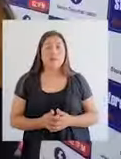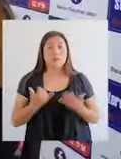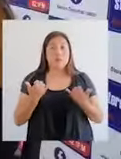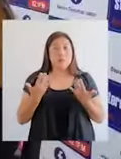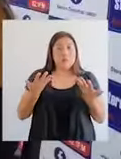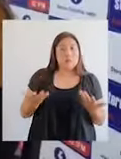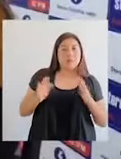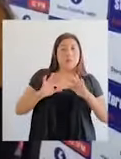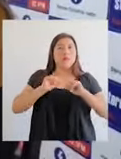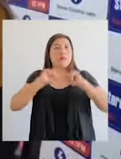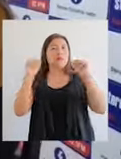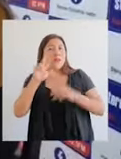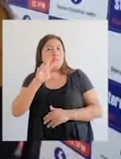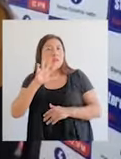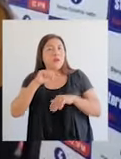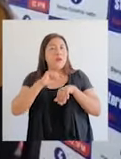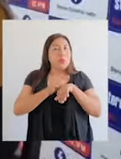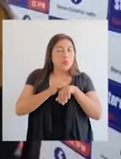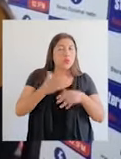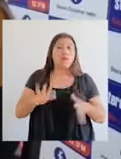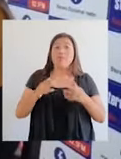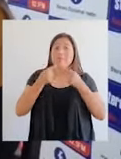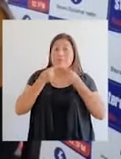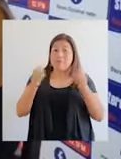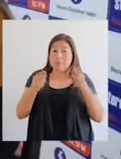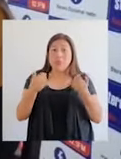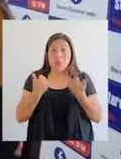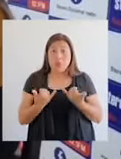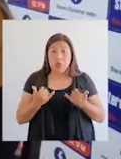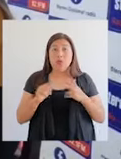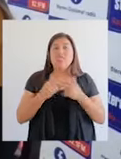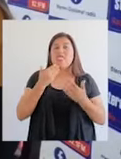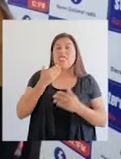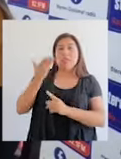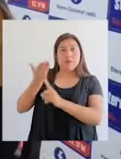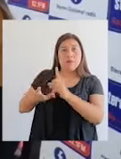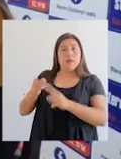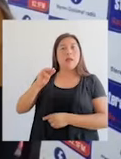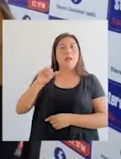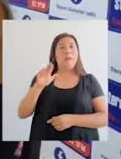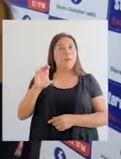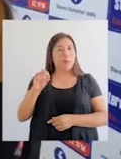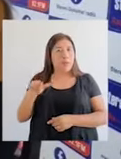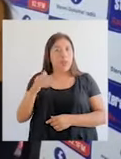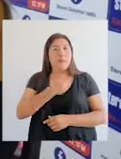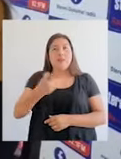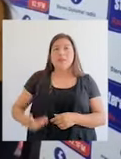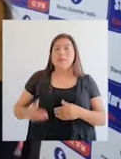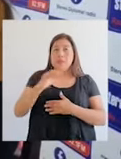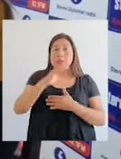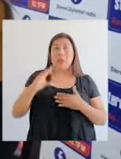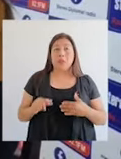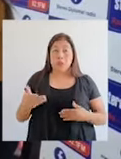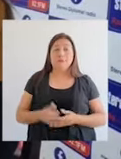8 de la mañana con 35 minutos, tal como lo hemos anunciado, amigos. Está con nosotros Marco Antonio Gamarra Labarrera, el